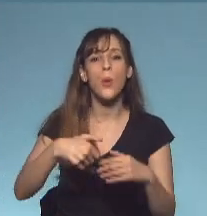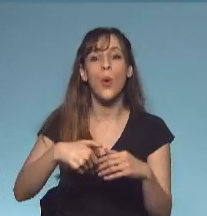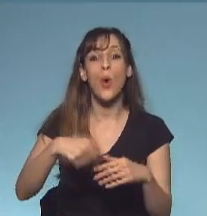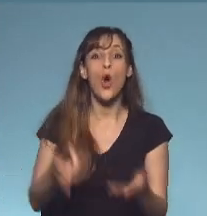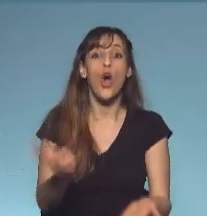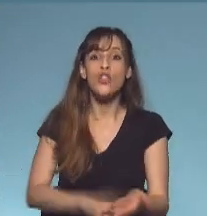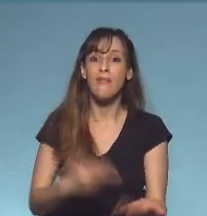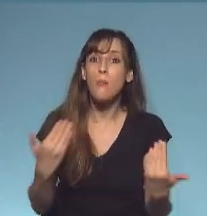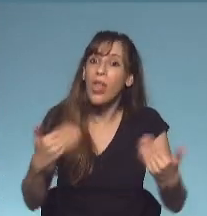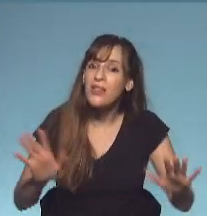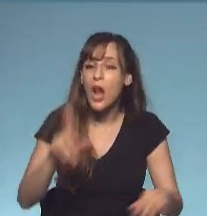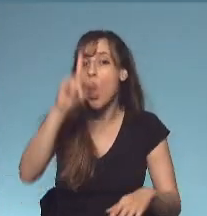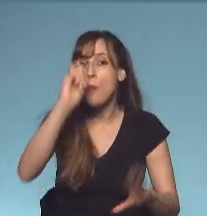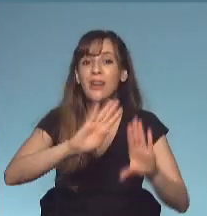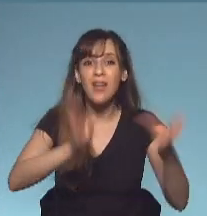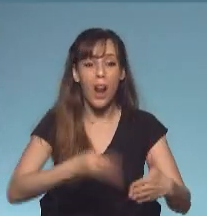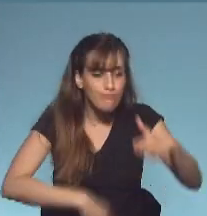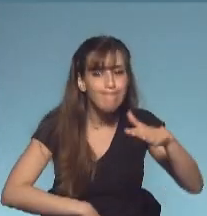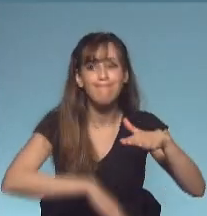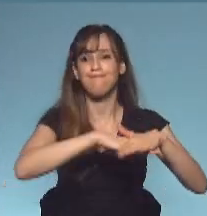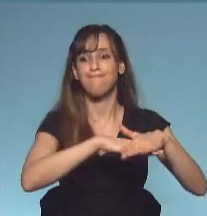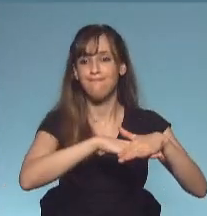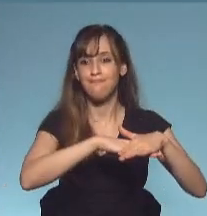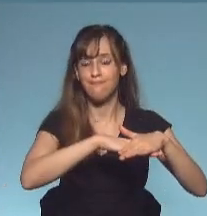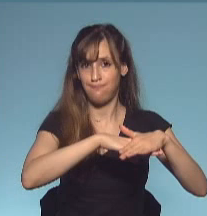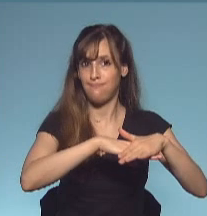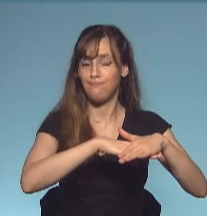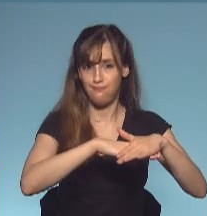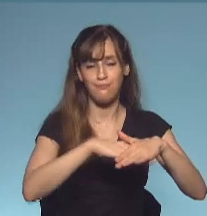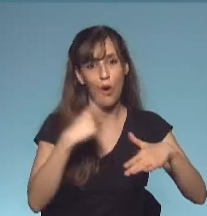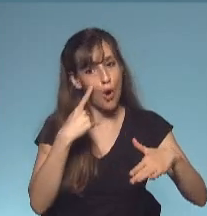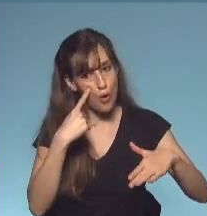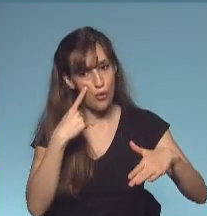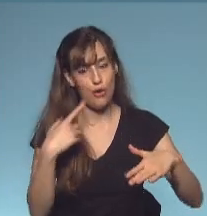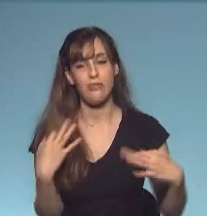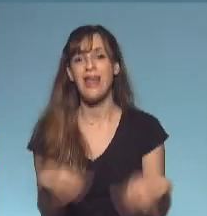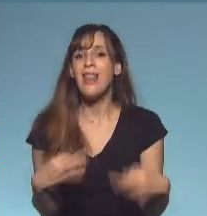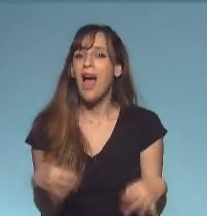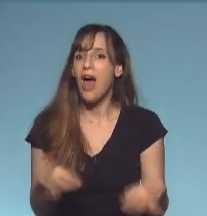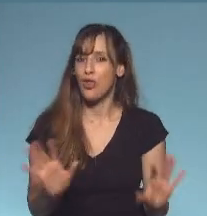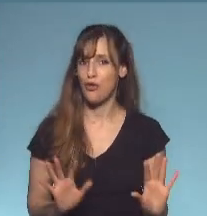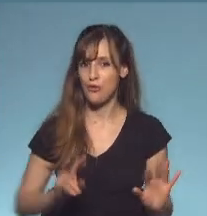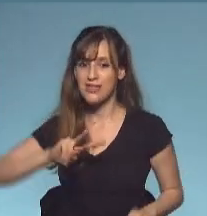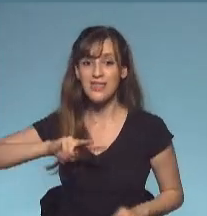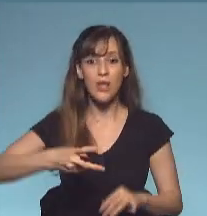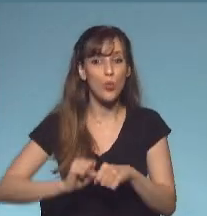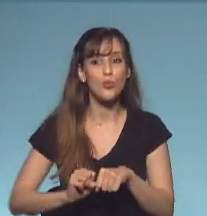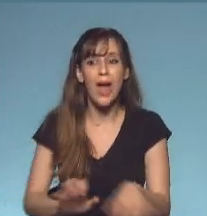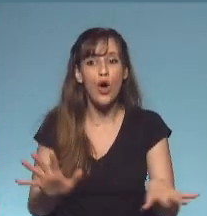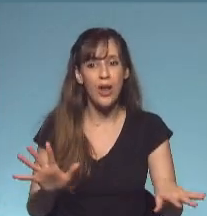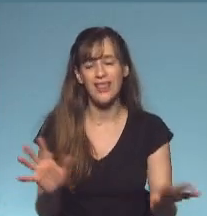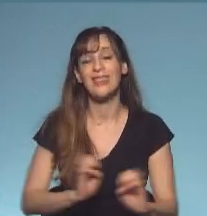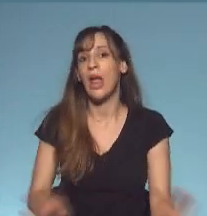peligro con esta segunda ola, feroz, una segunda ola feroz, y que